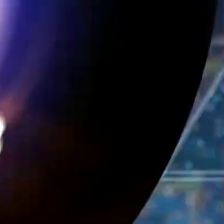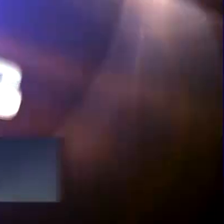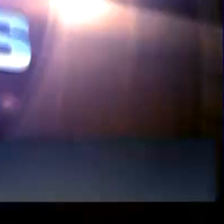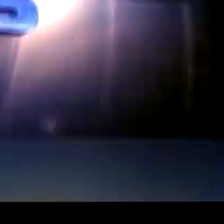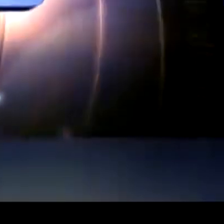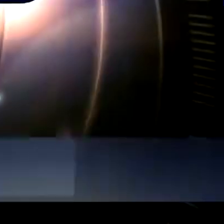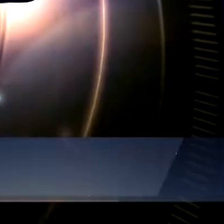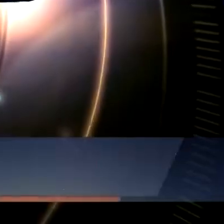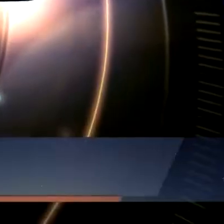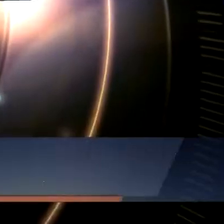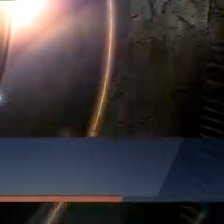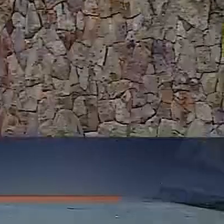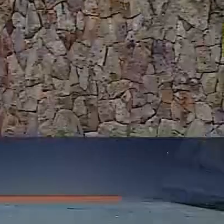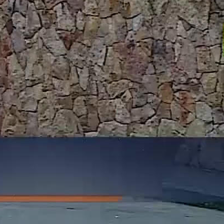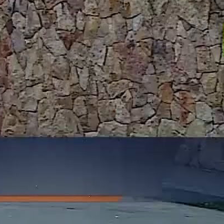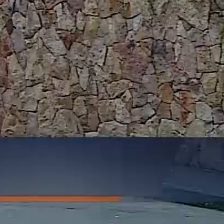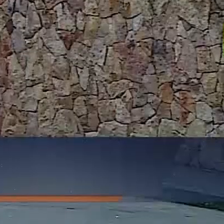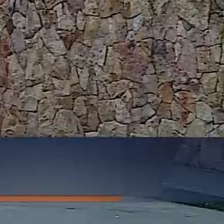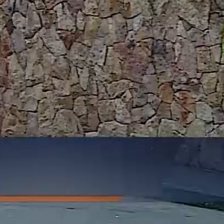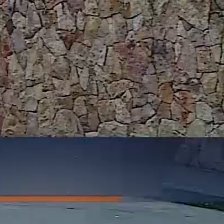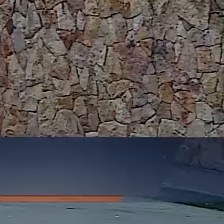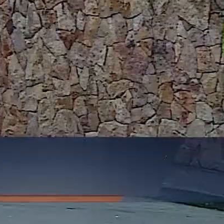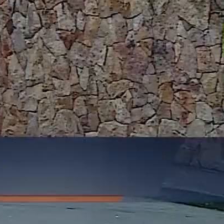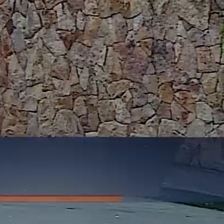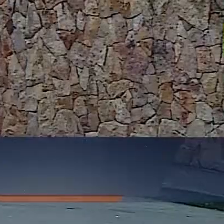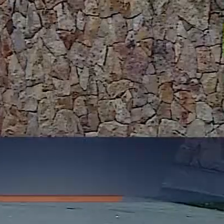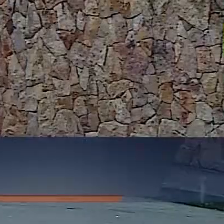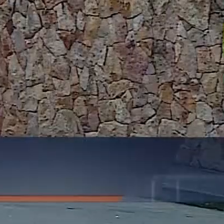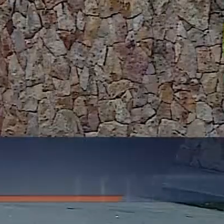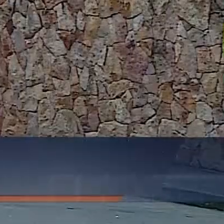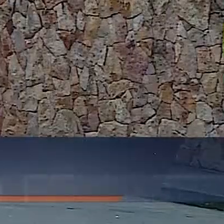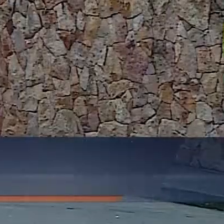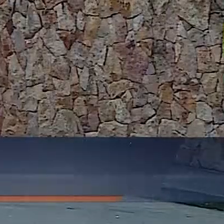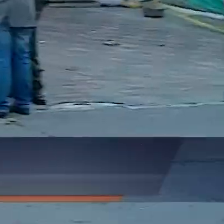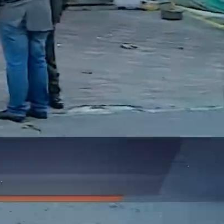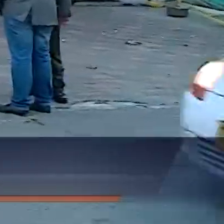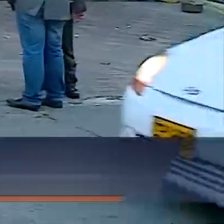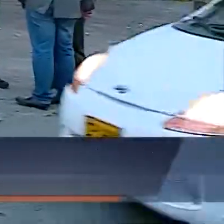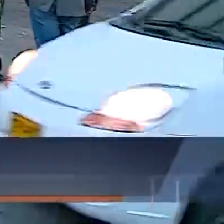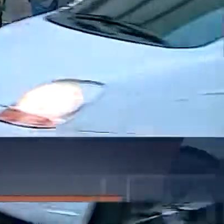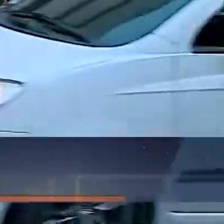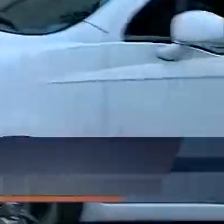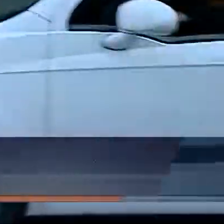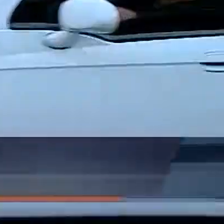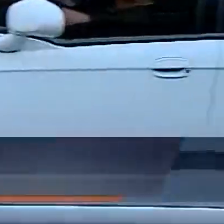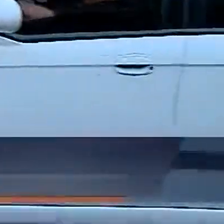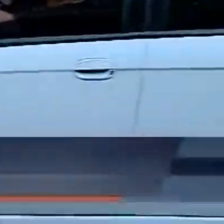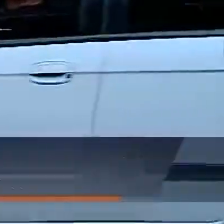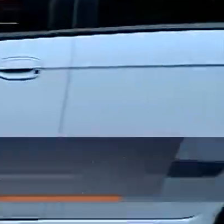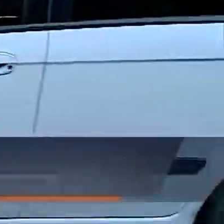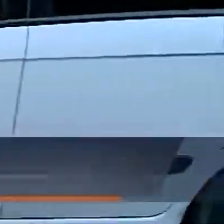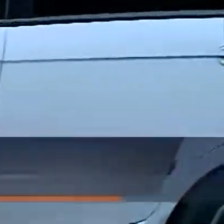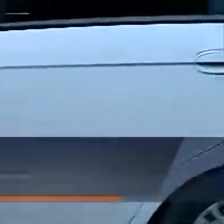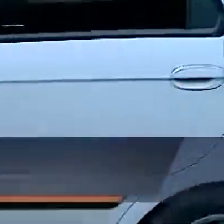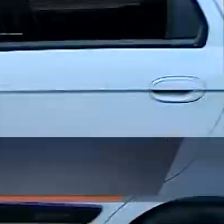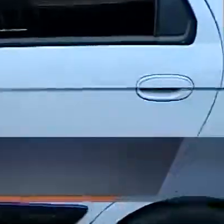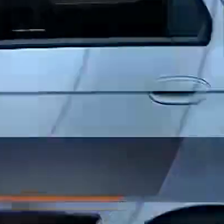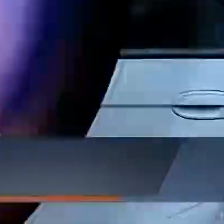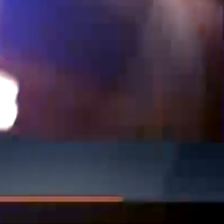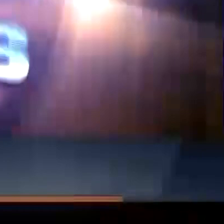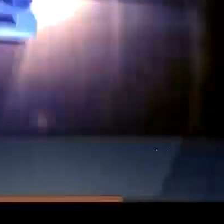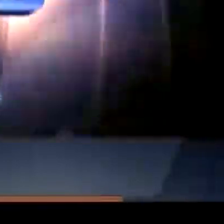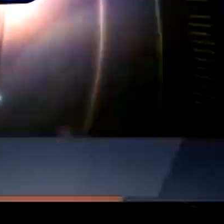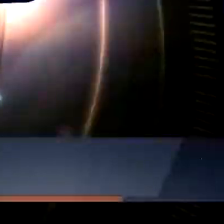titulares. En Cali, frustrado el asalto de una banda a un edificio en Normandía, el botón de pánico lo